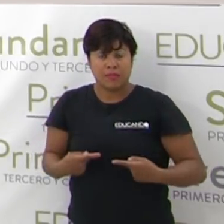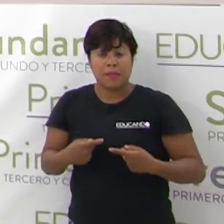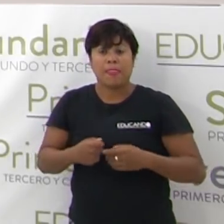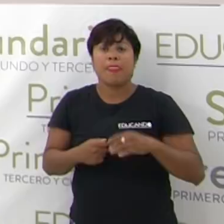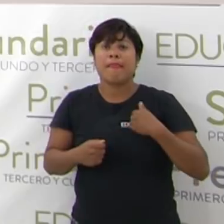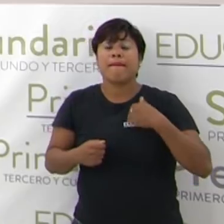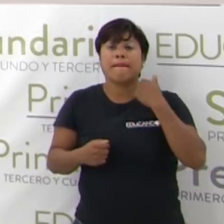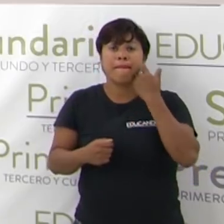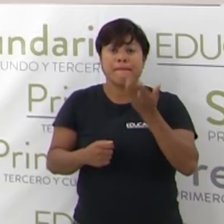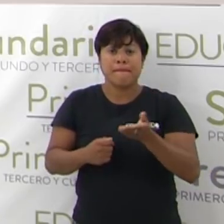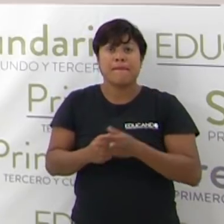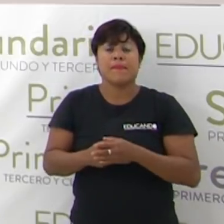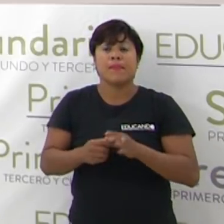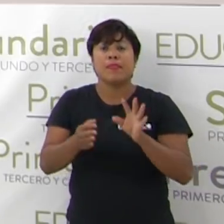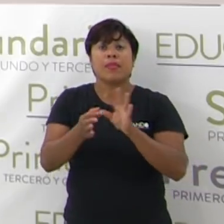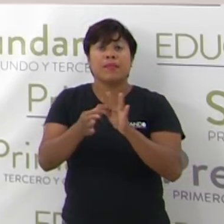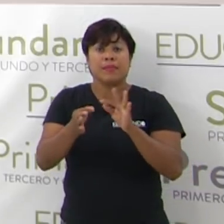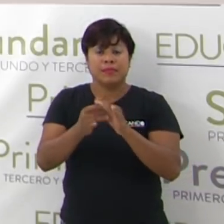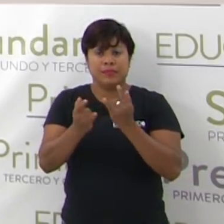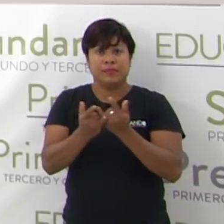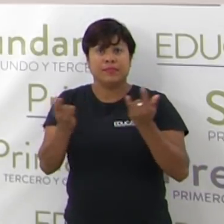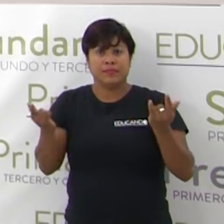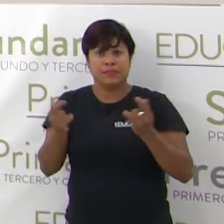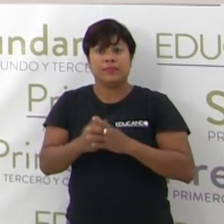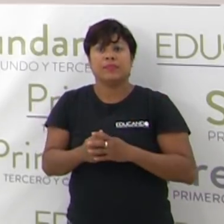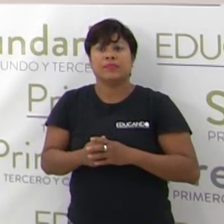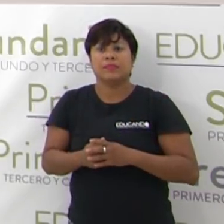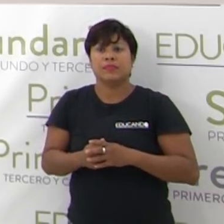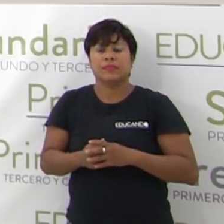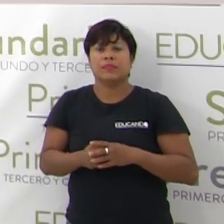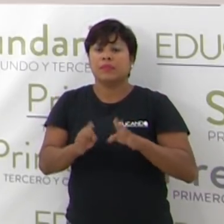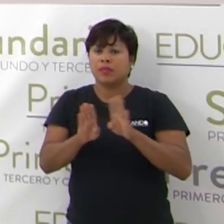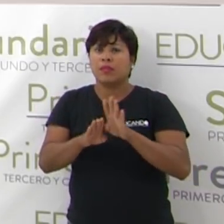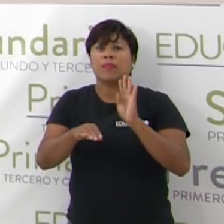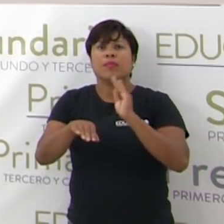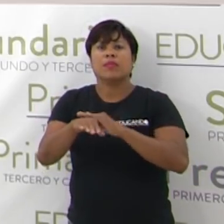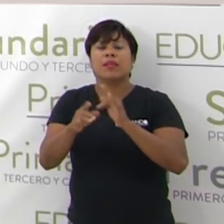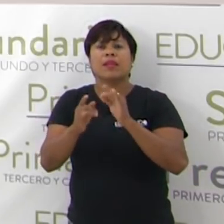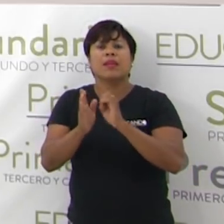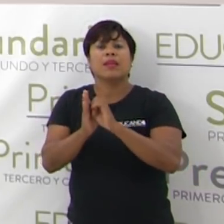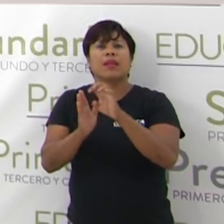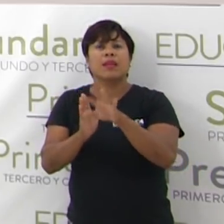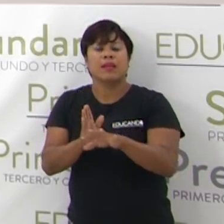quiero contarles una historia. Entonces vamos a poner un ejemplo.